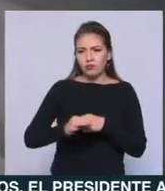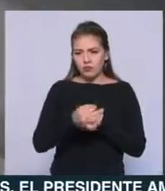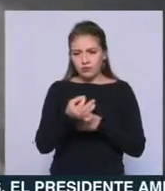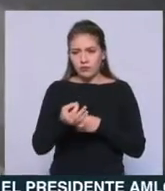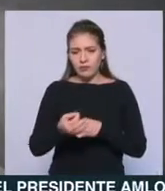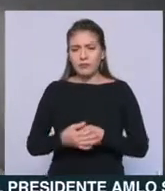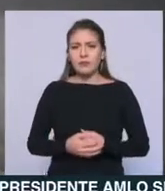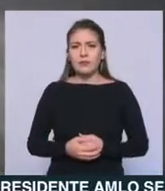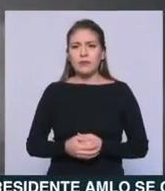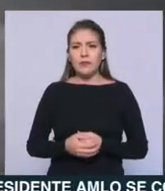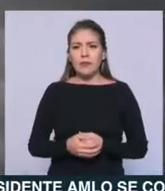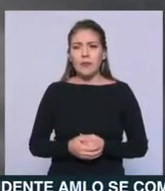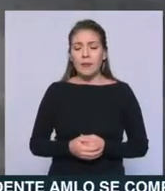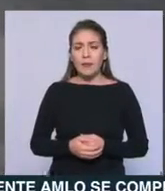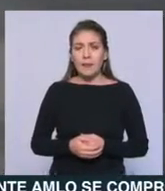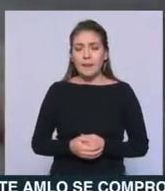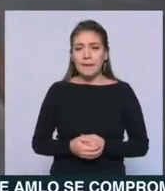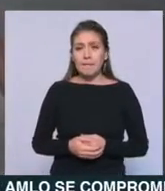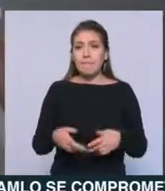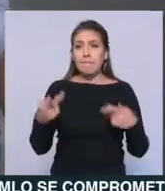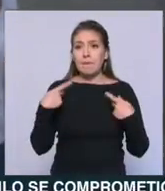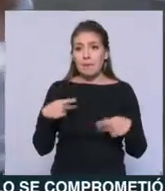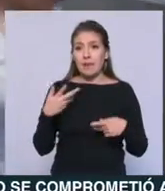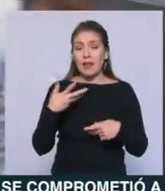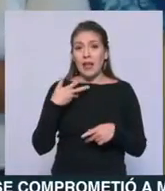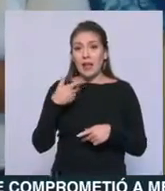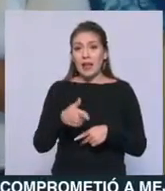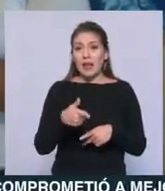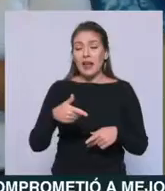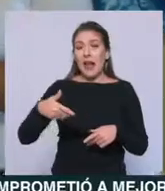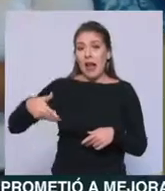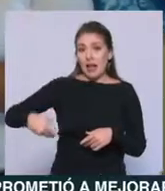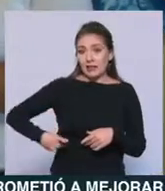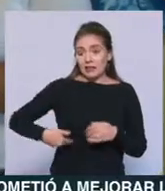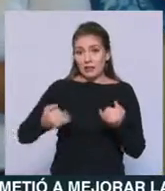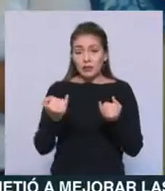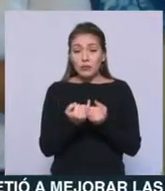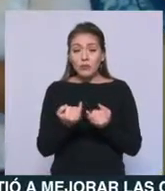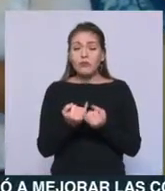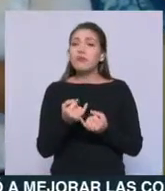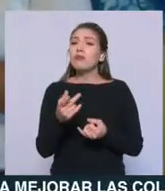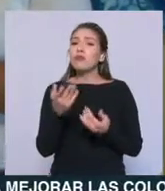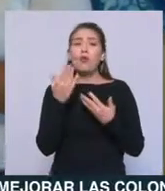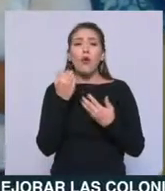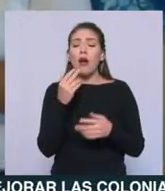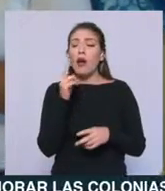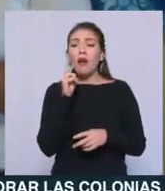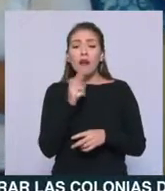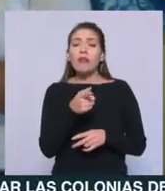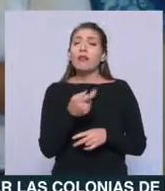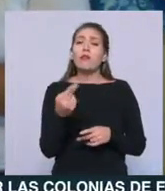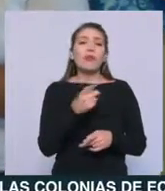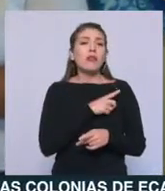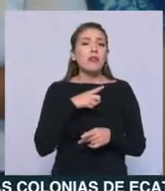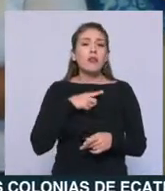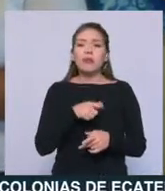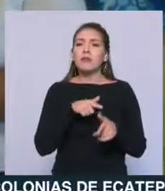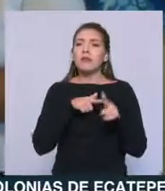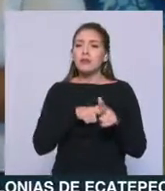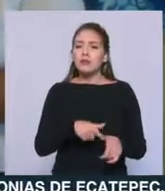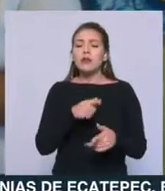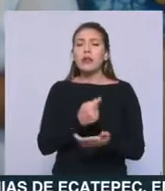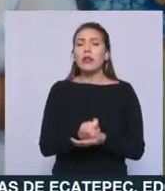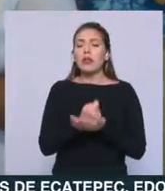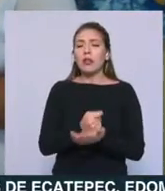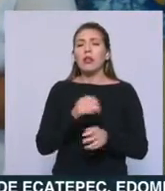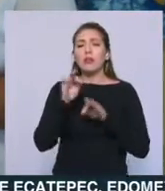hay un diagnóstico para las personas que sufren este tipo de accidentes, Luis deberá continuar con sus tratamientos y cirugías en la Fundación Michu y Mau,